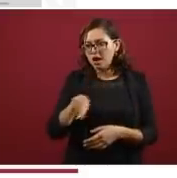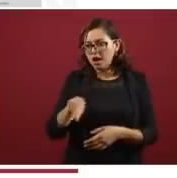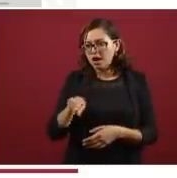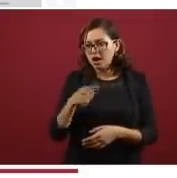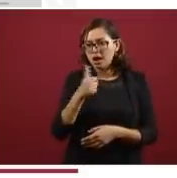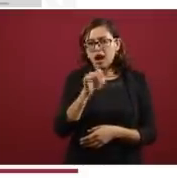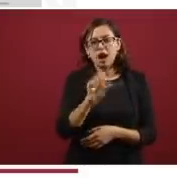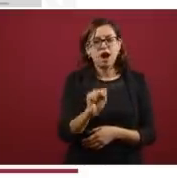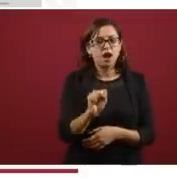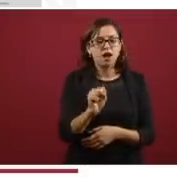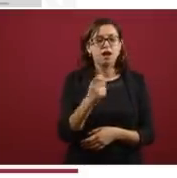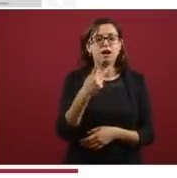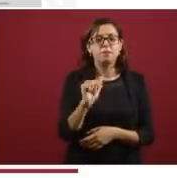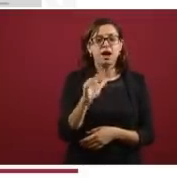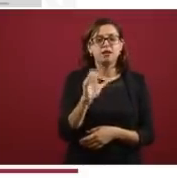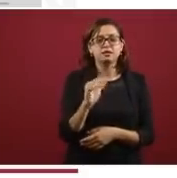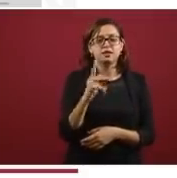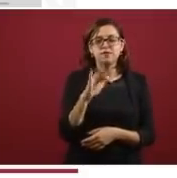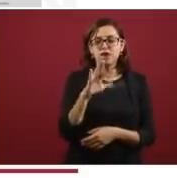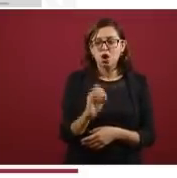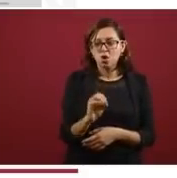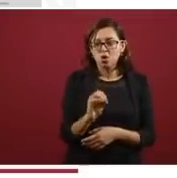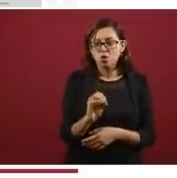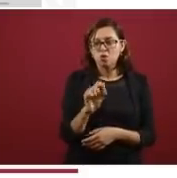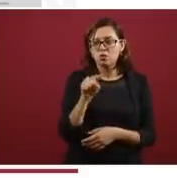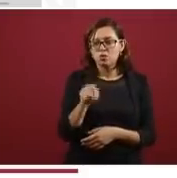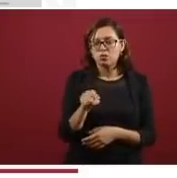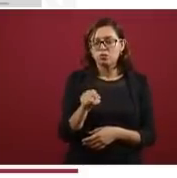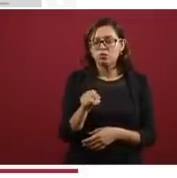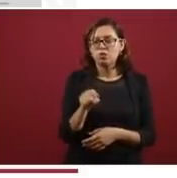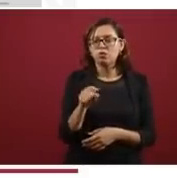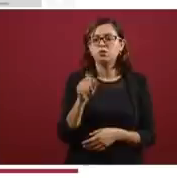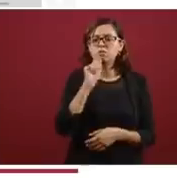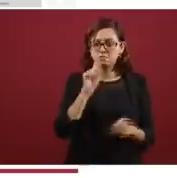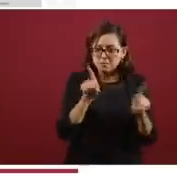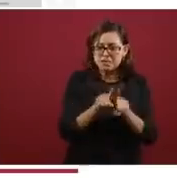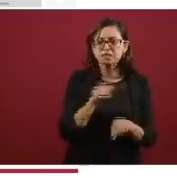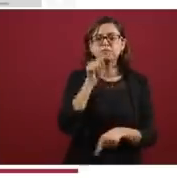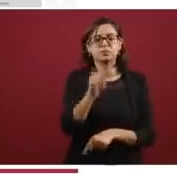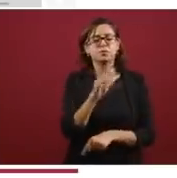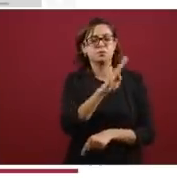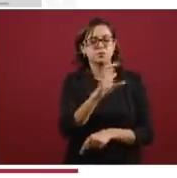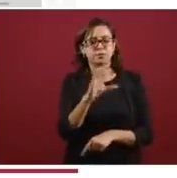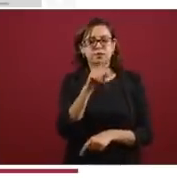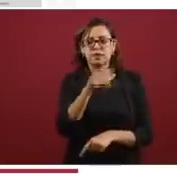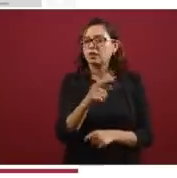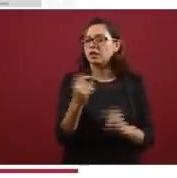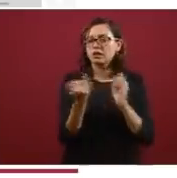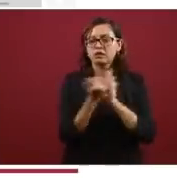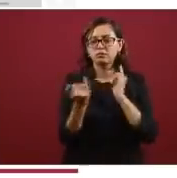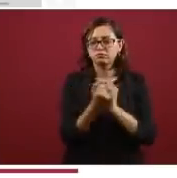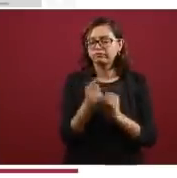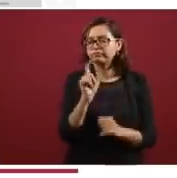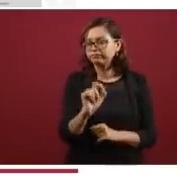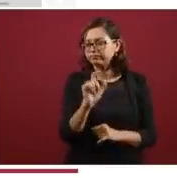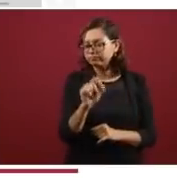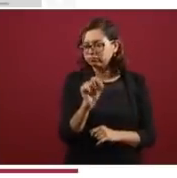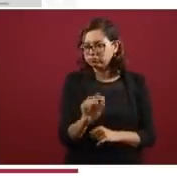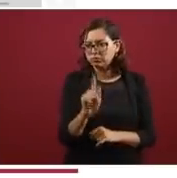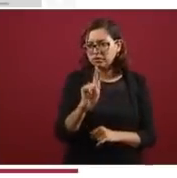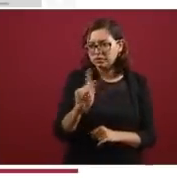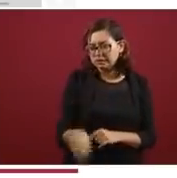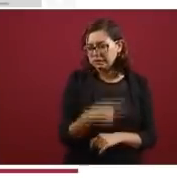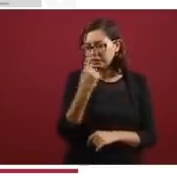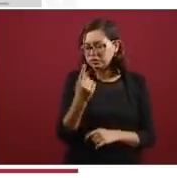en Comondú, Baja California Sur, otra vez, a un precio al público de 20 pesos con 71 centavos por kilo, con